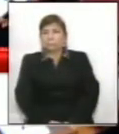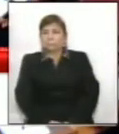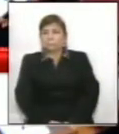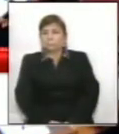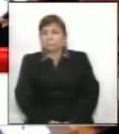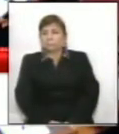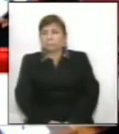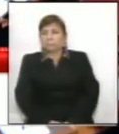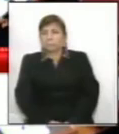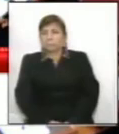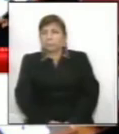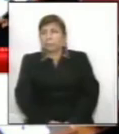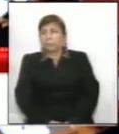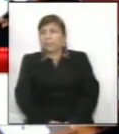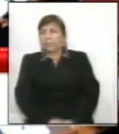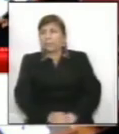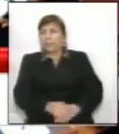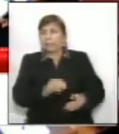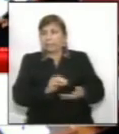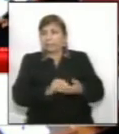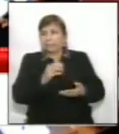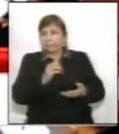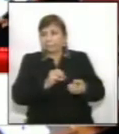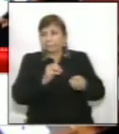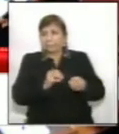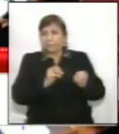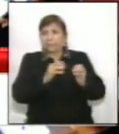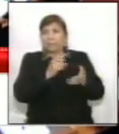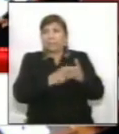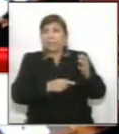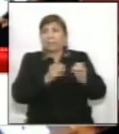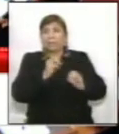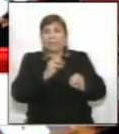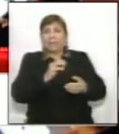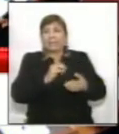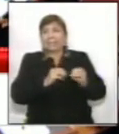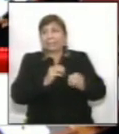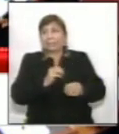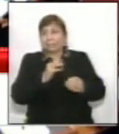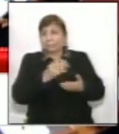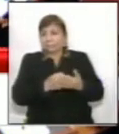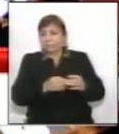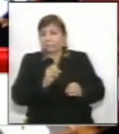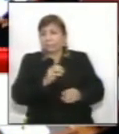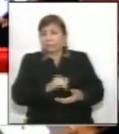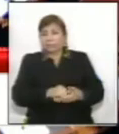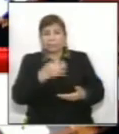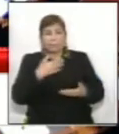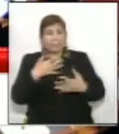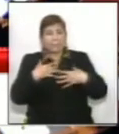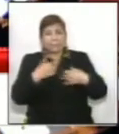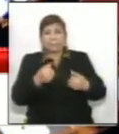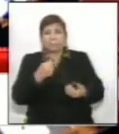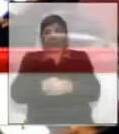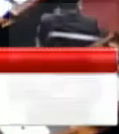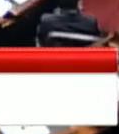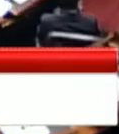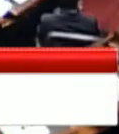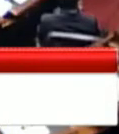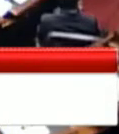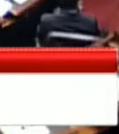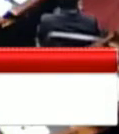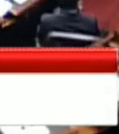Culmine, gordita. Me dice, he tenido que, de la AFP que he sacado, invertir para salud de mis padres, contratar